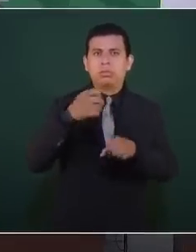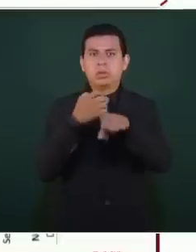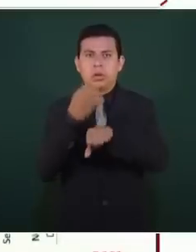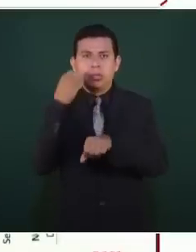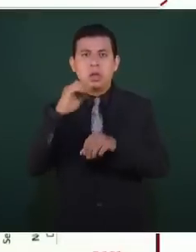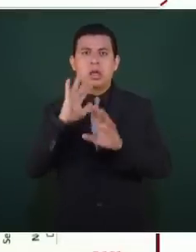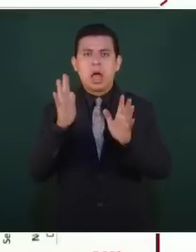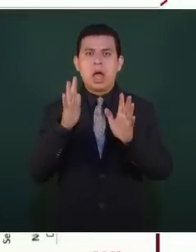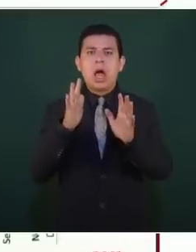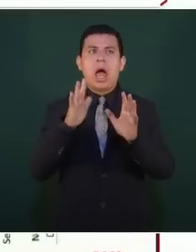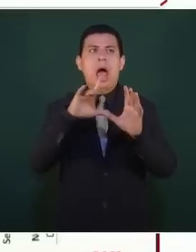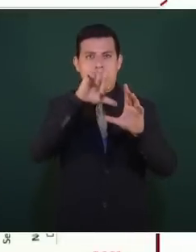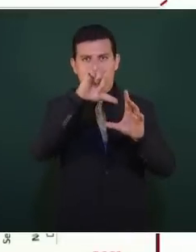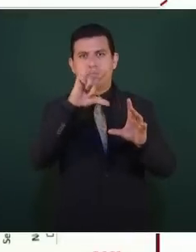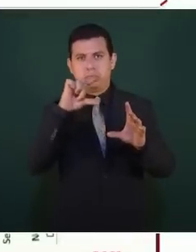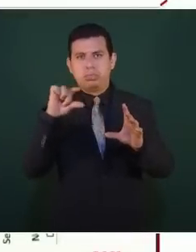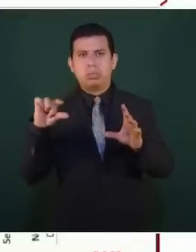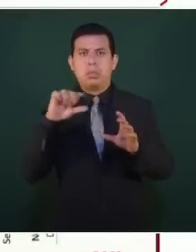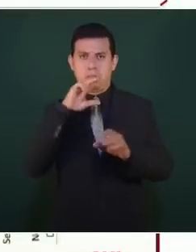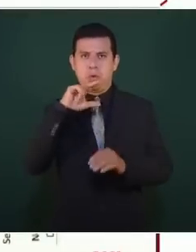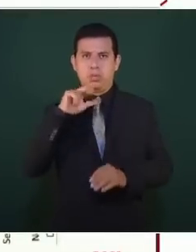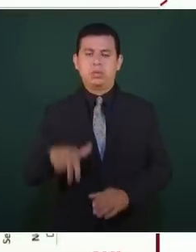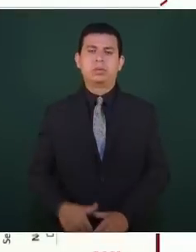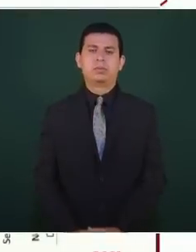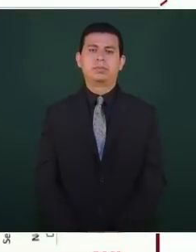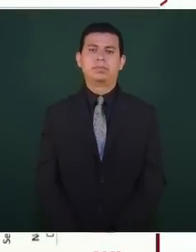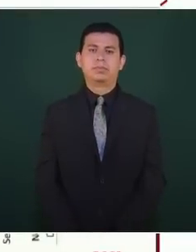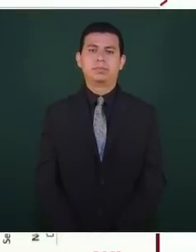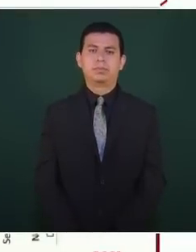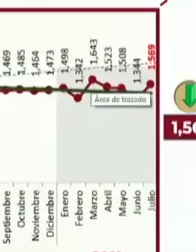una tendencia hacia la baja, con